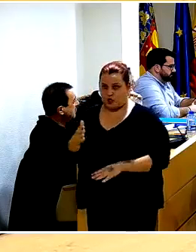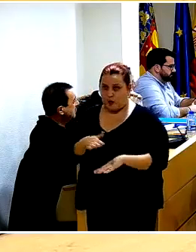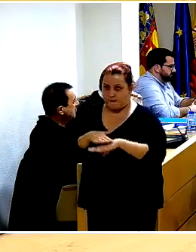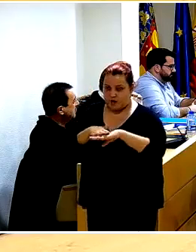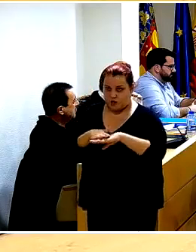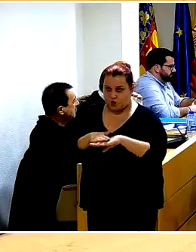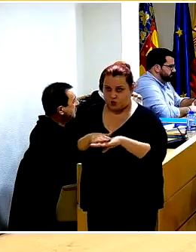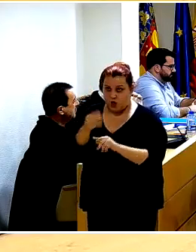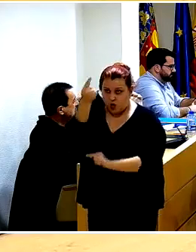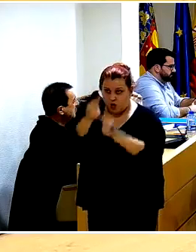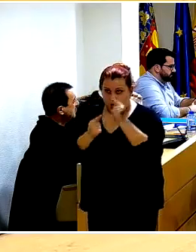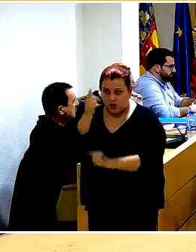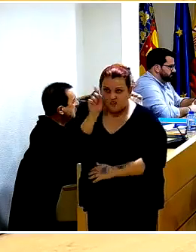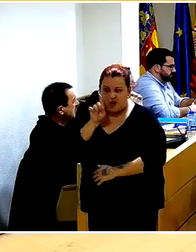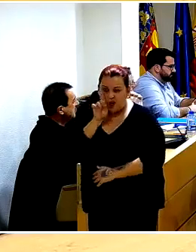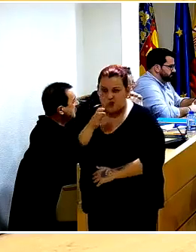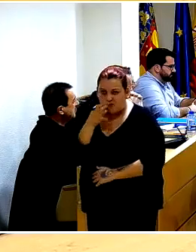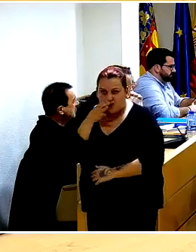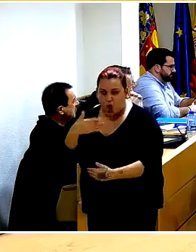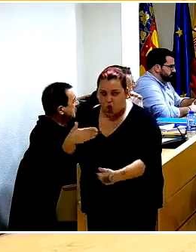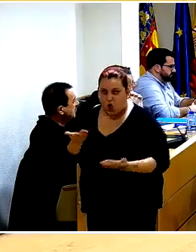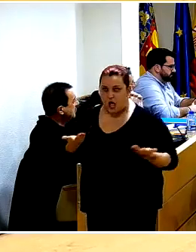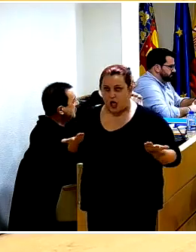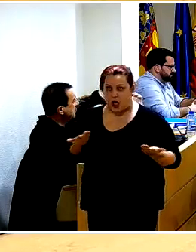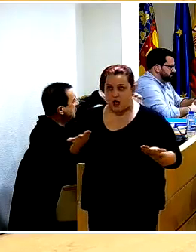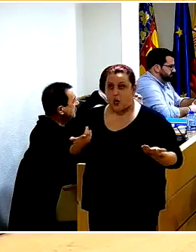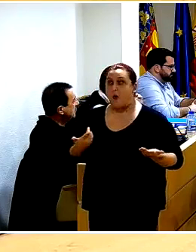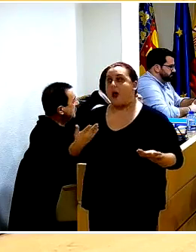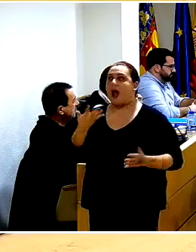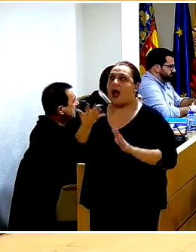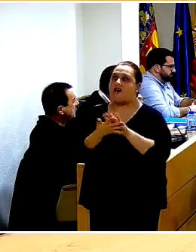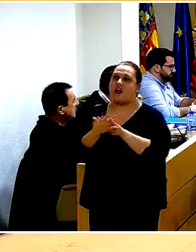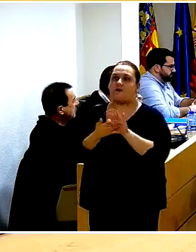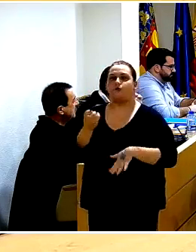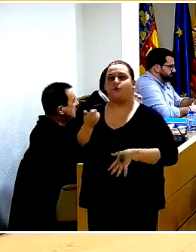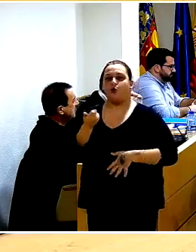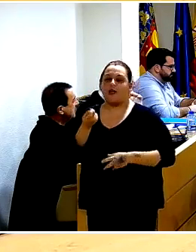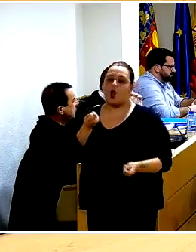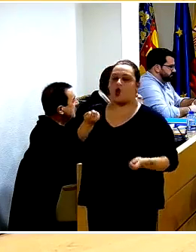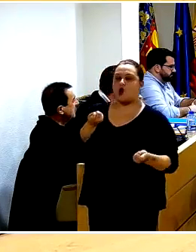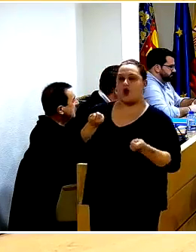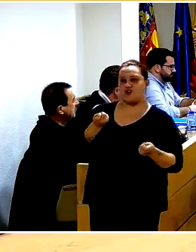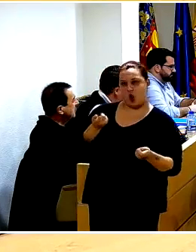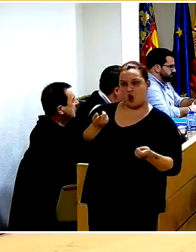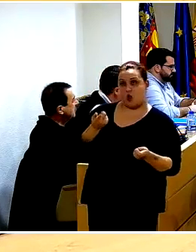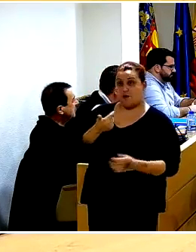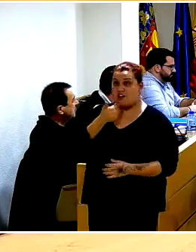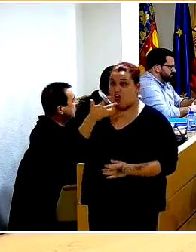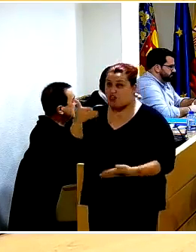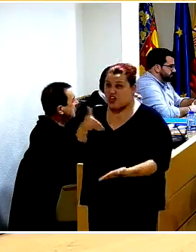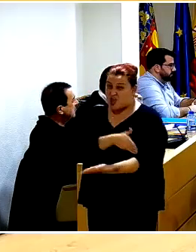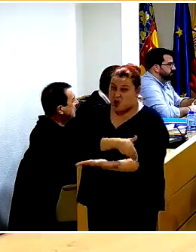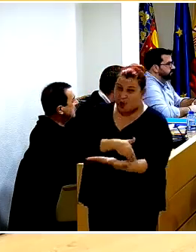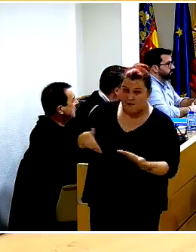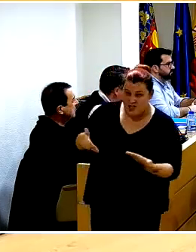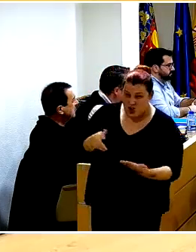las cuentas, es engañar. Podemos hablar de un margen de prudencia limitado, pero no podemos hablar de 5 millones de euros de margen